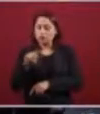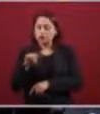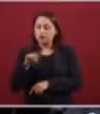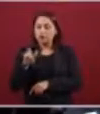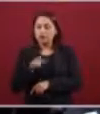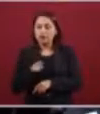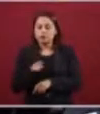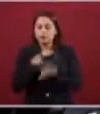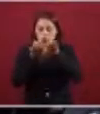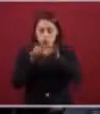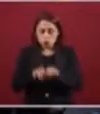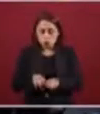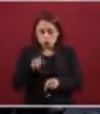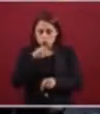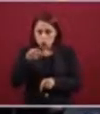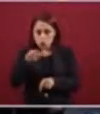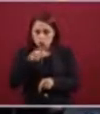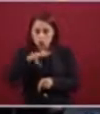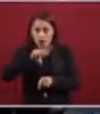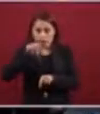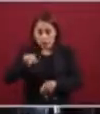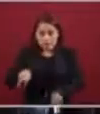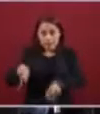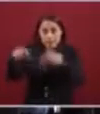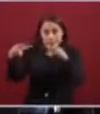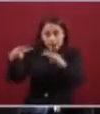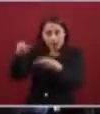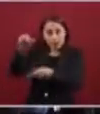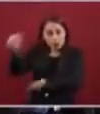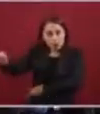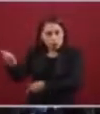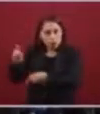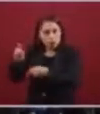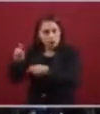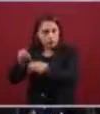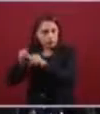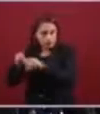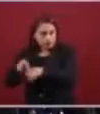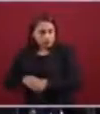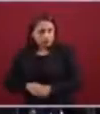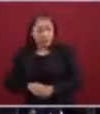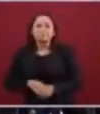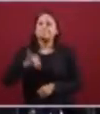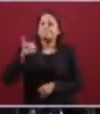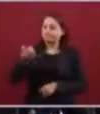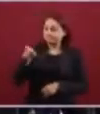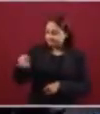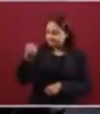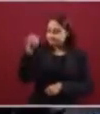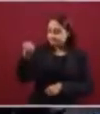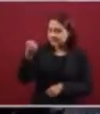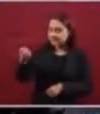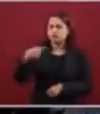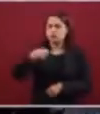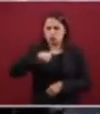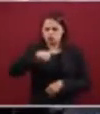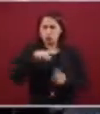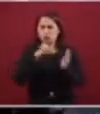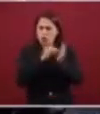agencia. Así es. Y desde ahí se comercializaban. Así es. ¿Cuál es el nombre de esta agencia? Ahí lo publiqué. Alguien lo tiene por ahí, yo creo